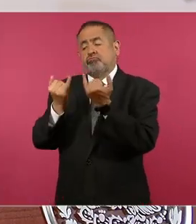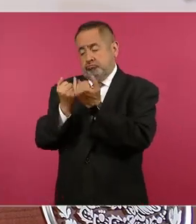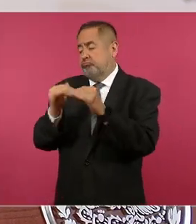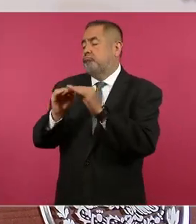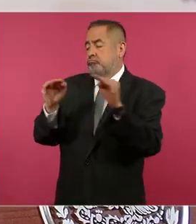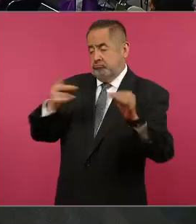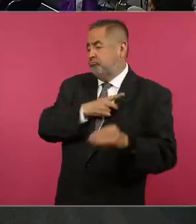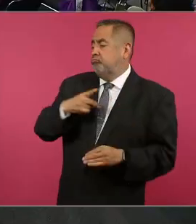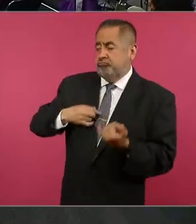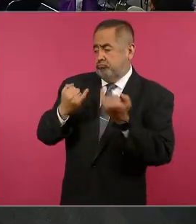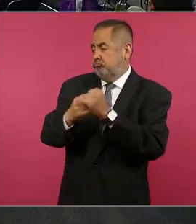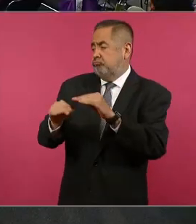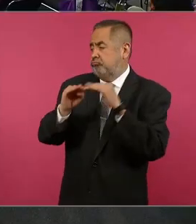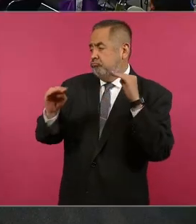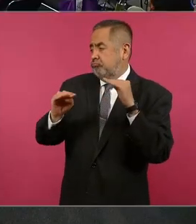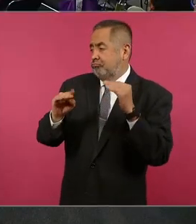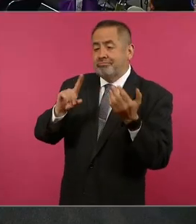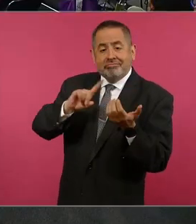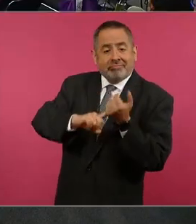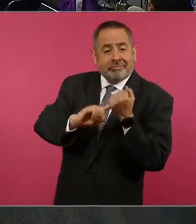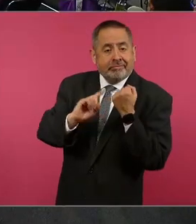se esté